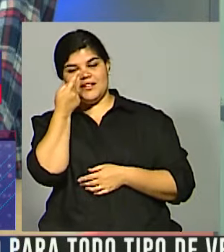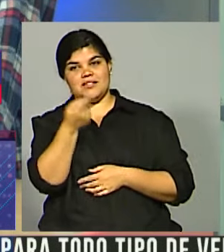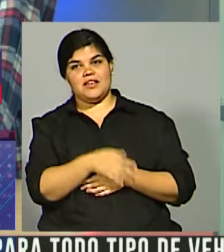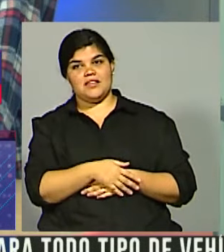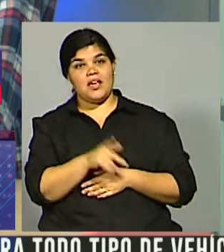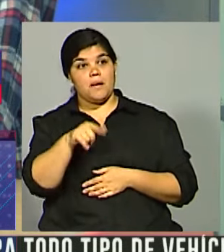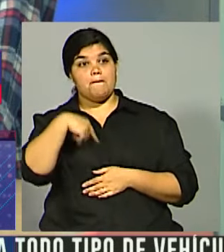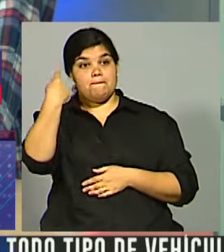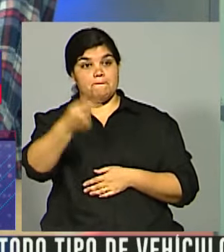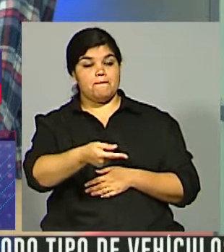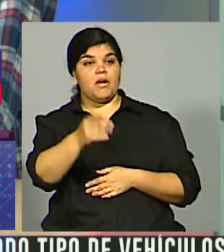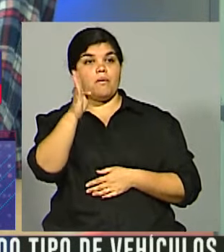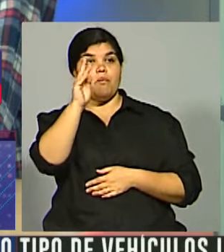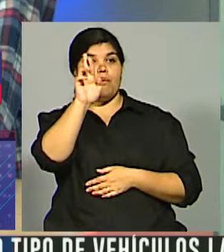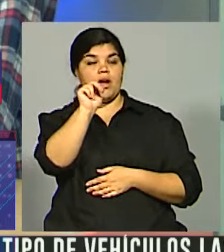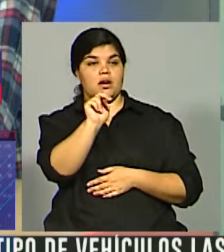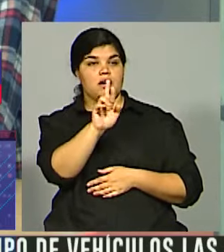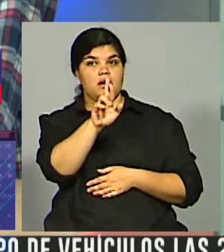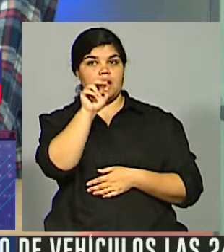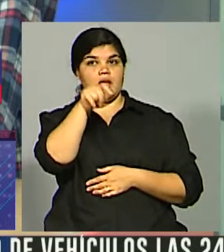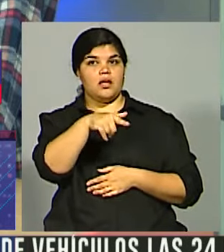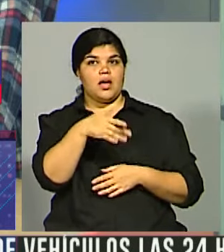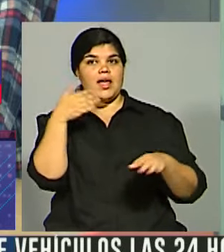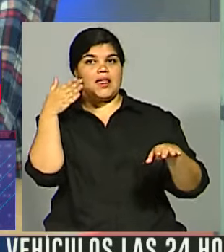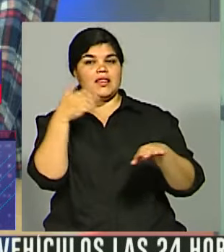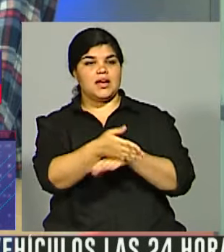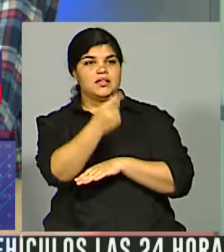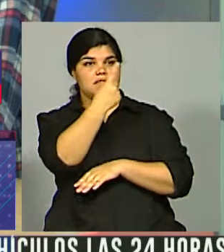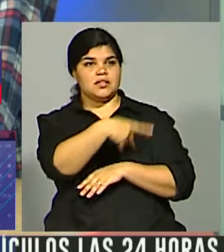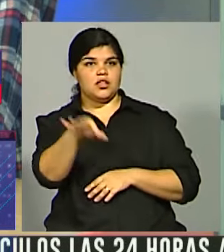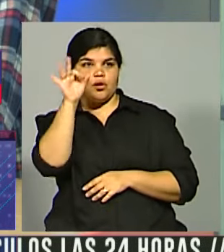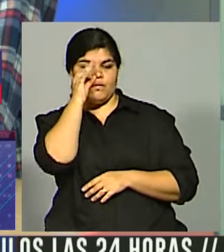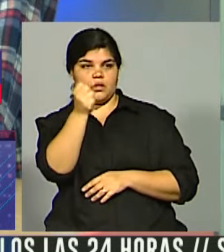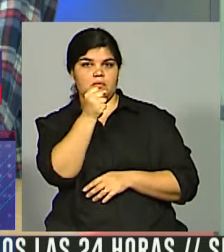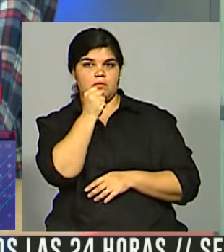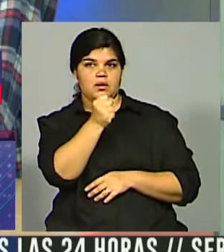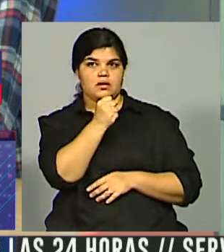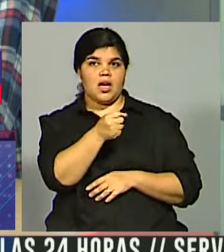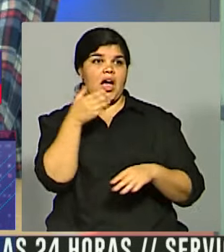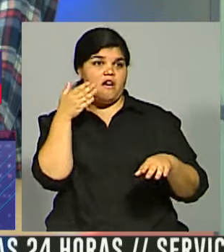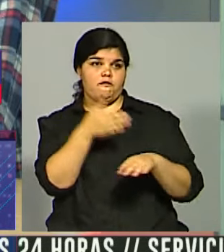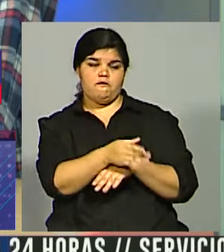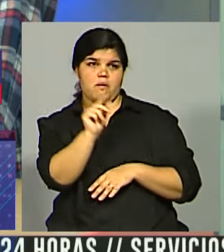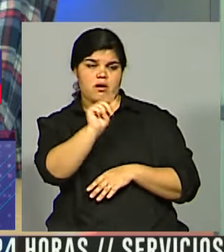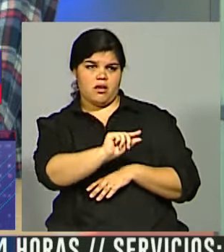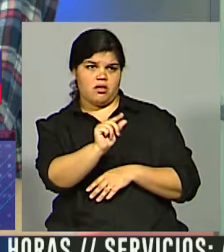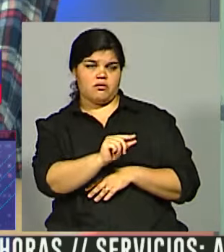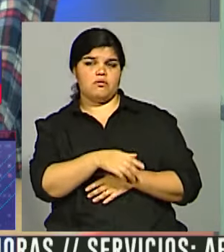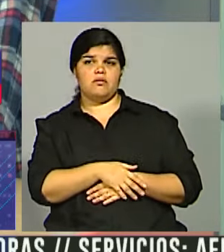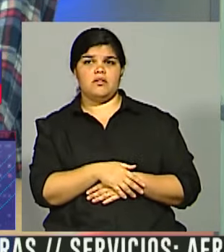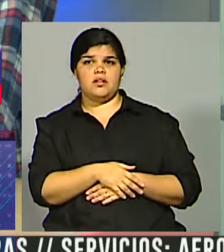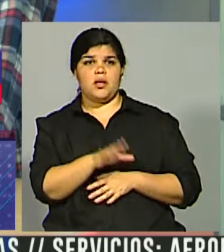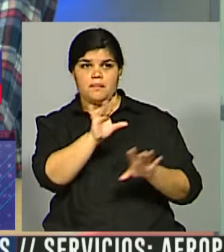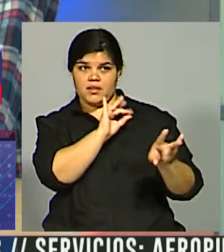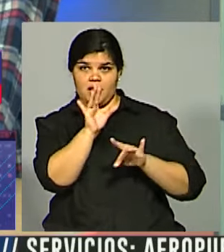a Restobar. Sí, a las sí, 22 sí, horas la entrada cuesta 120 pesos, uh-huh. así que muy accesible. Los invitamos. Bueno, ahí